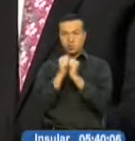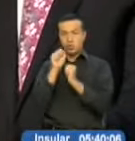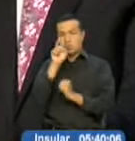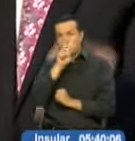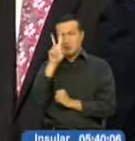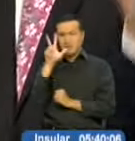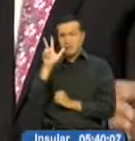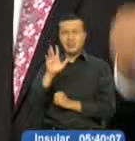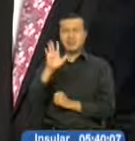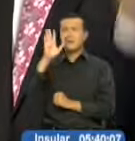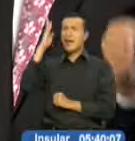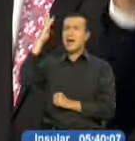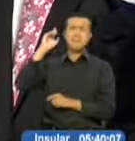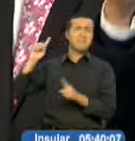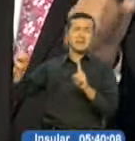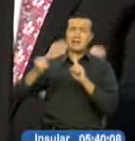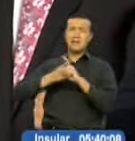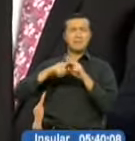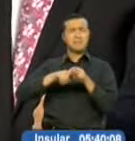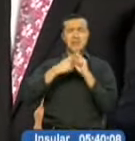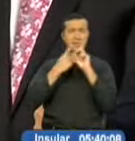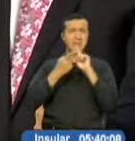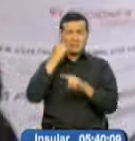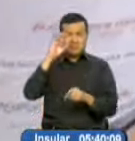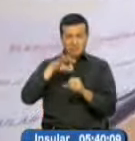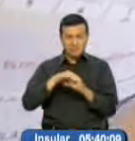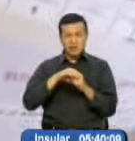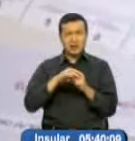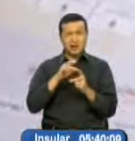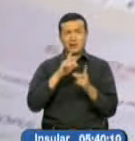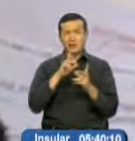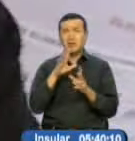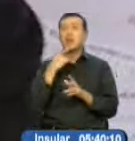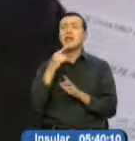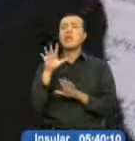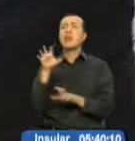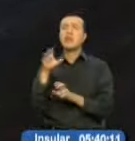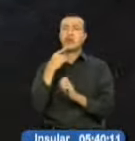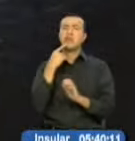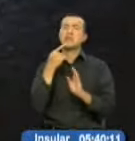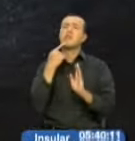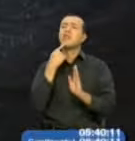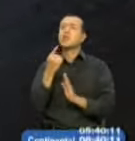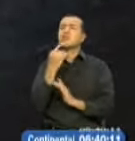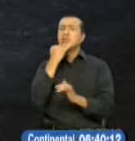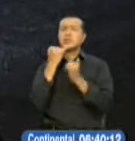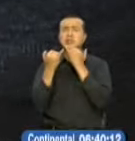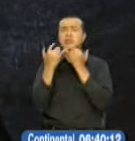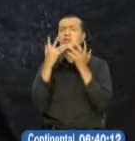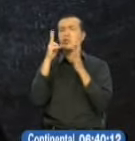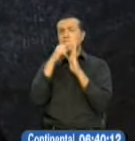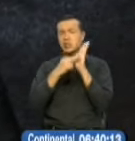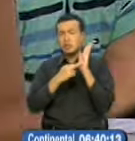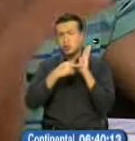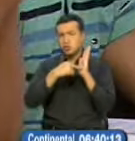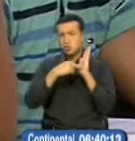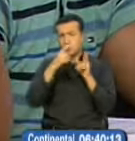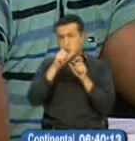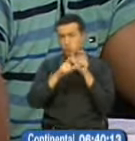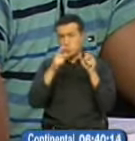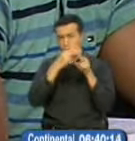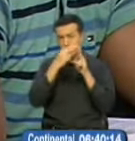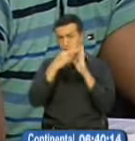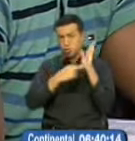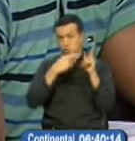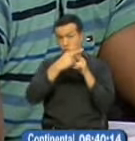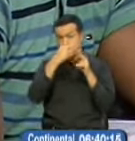intentó deslegitimar la transparencia del proceso electoral. Por ejemplo, denunciaba supuestas irregularidades en el padrón electoral. Tanto